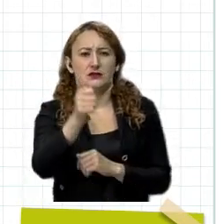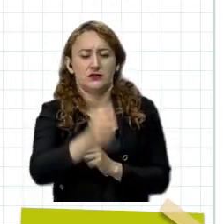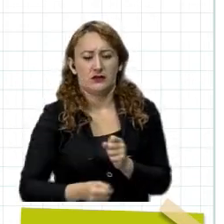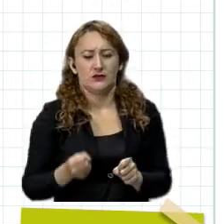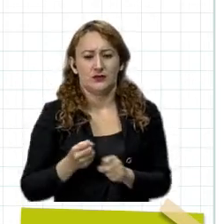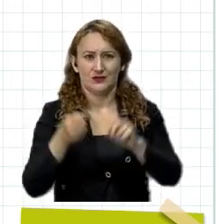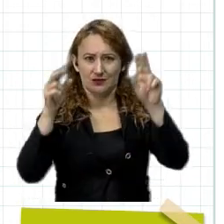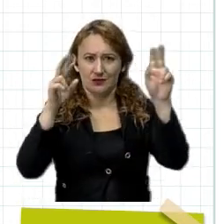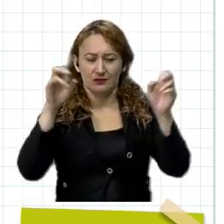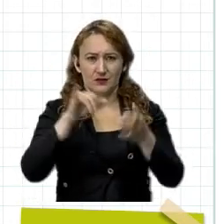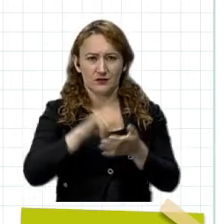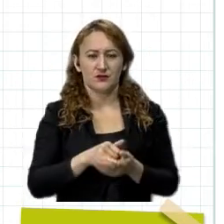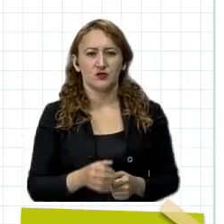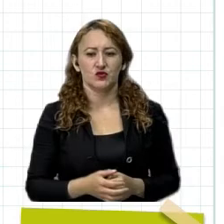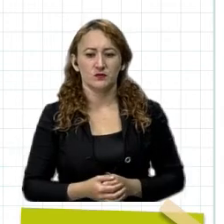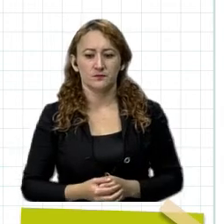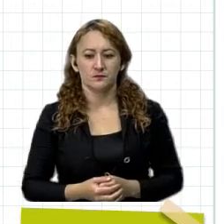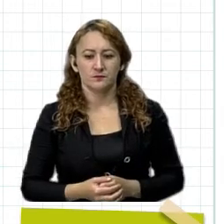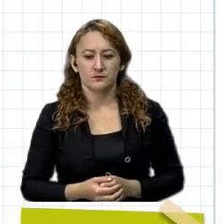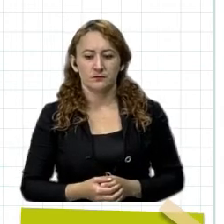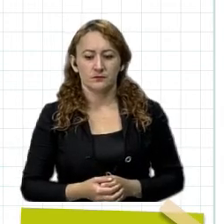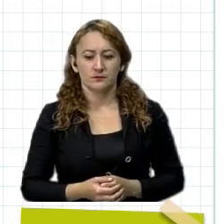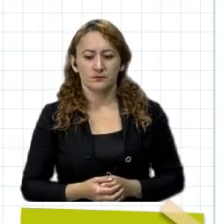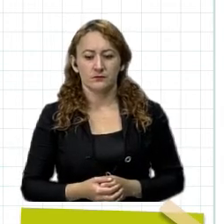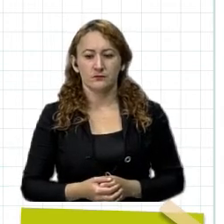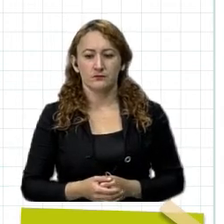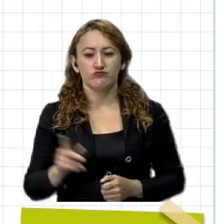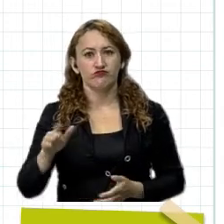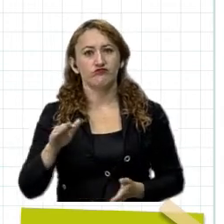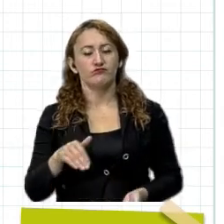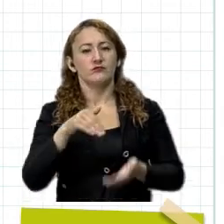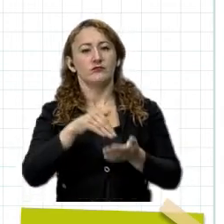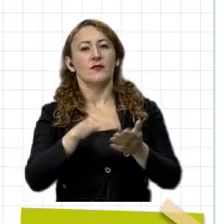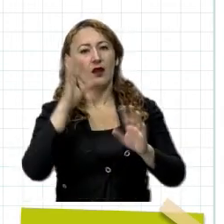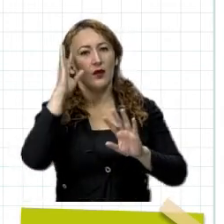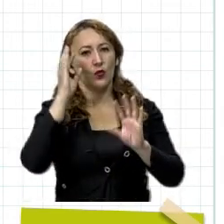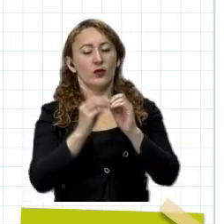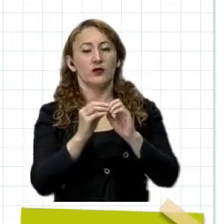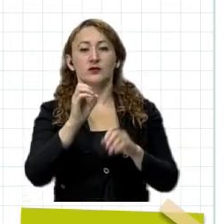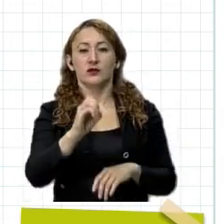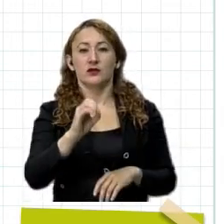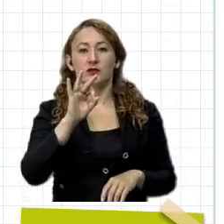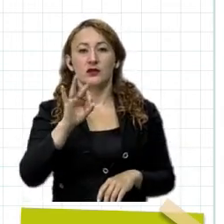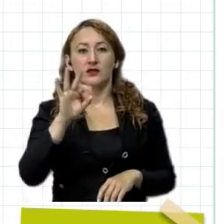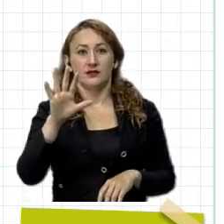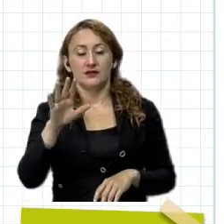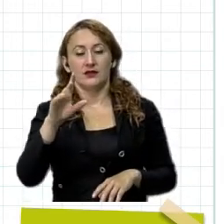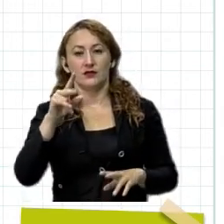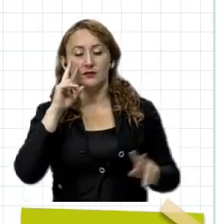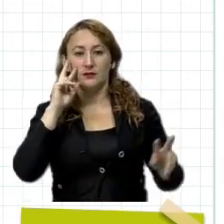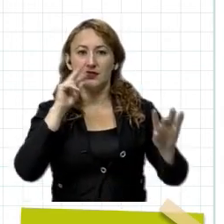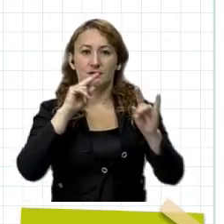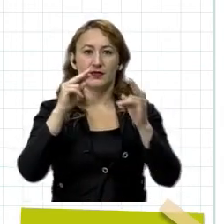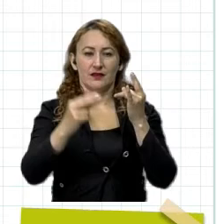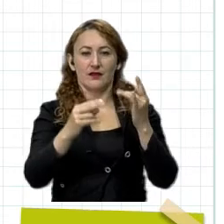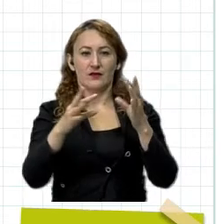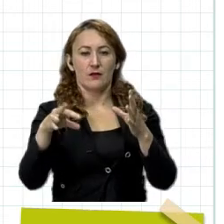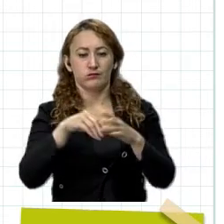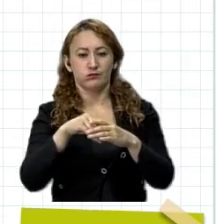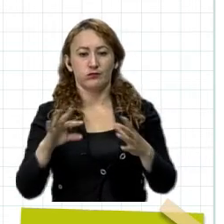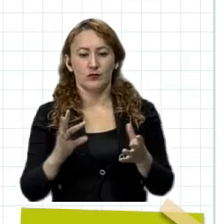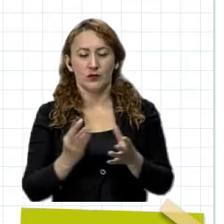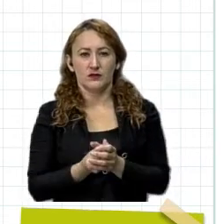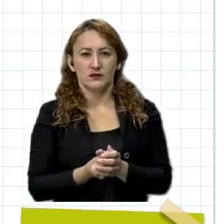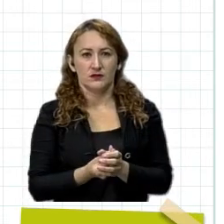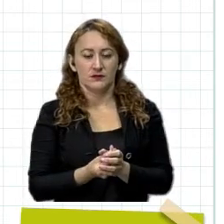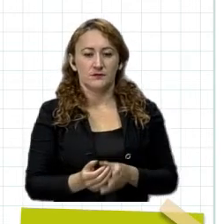interseccionalidad. Y precisamente fue quien posicionó en el Acuerdo 035 esta perspectiva inclusiva interseccional. Por